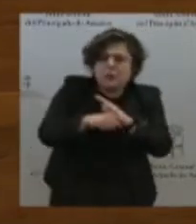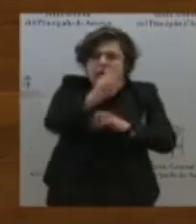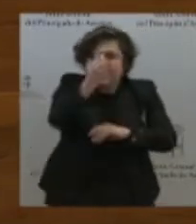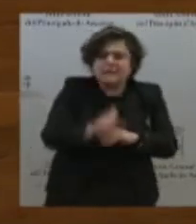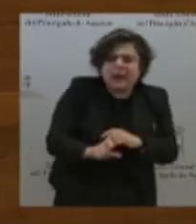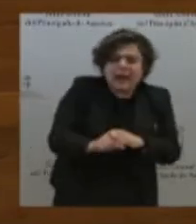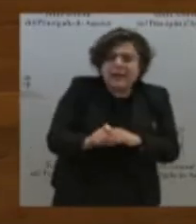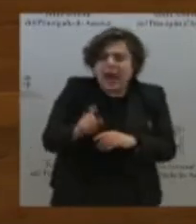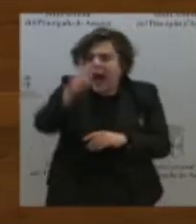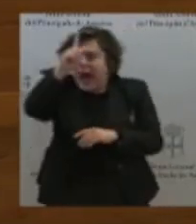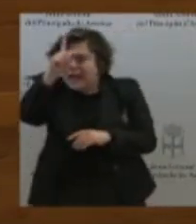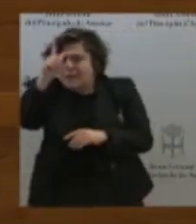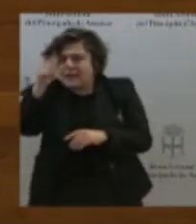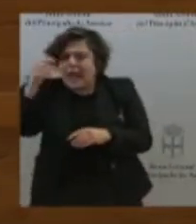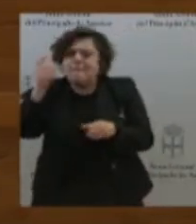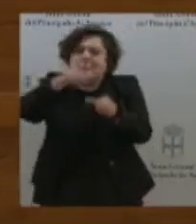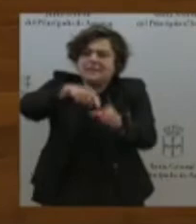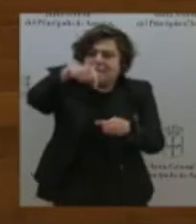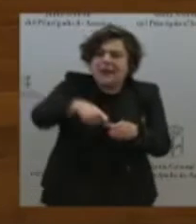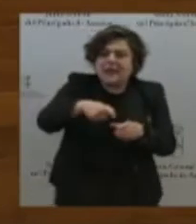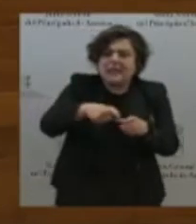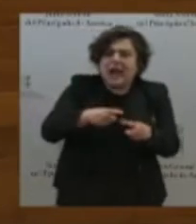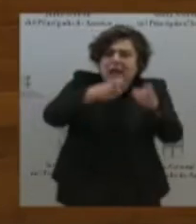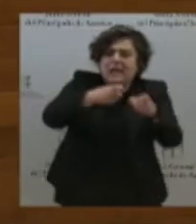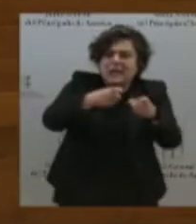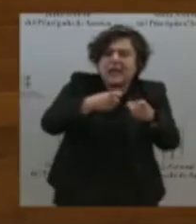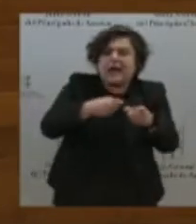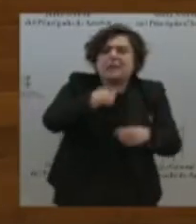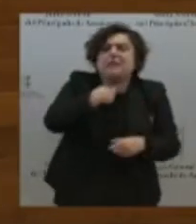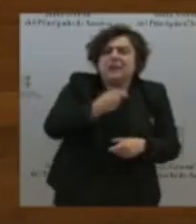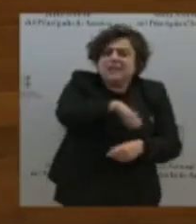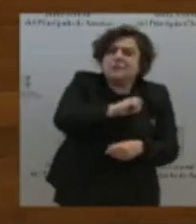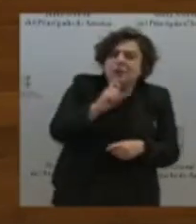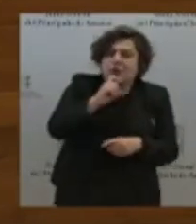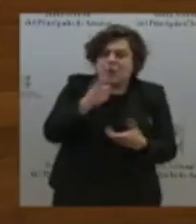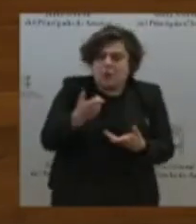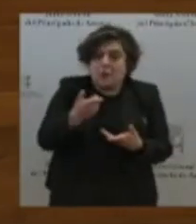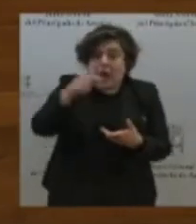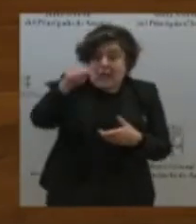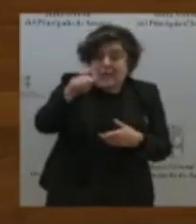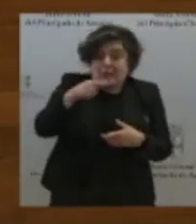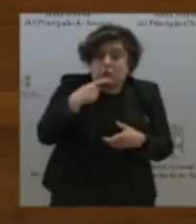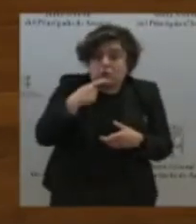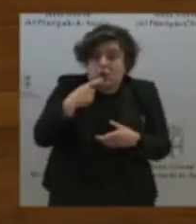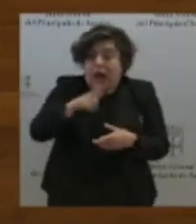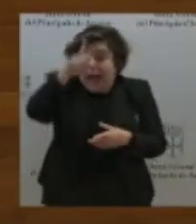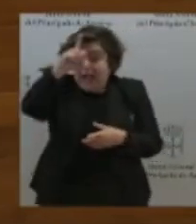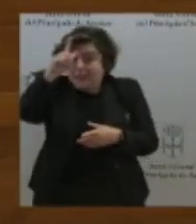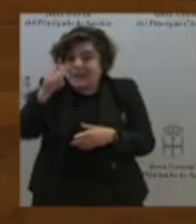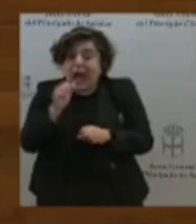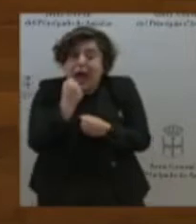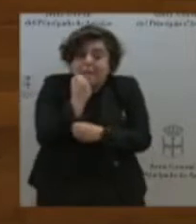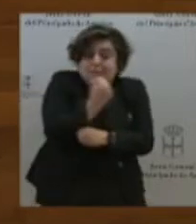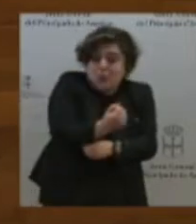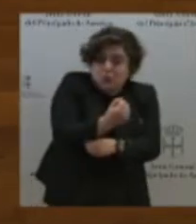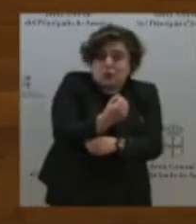En Asturias, la contribución alemana a la victoria franquista fue especialmente relevante. La intervención de la Legión